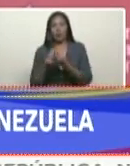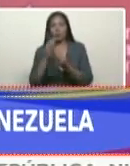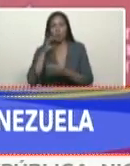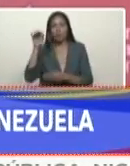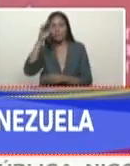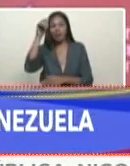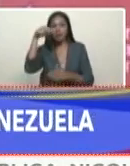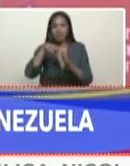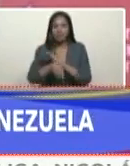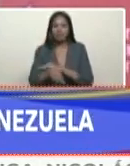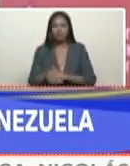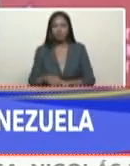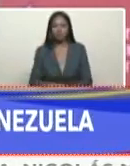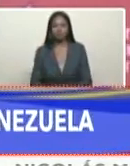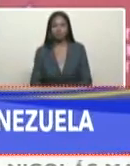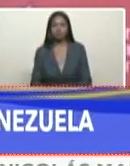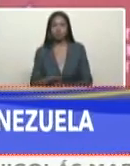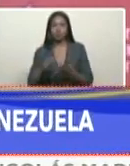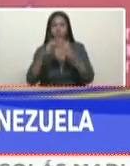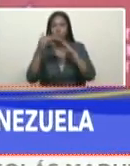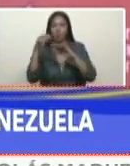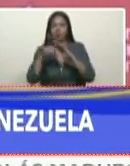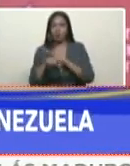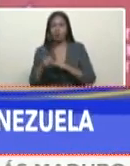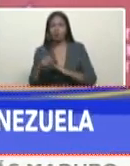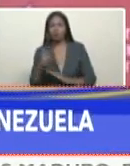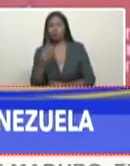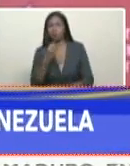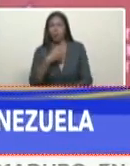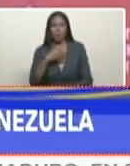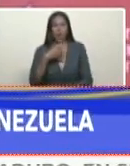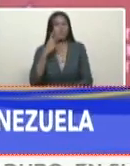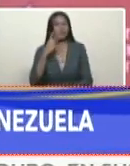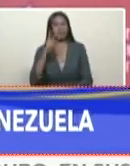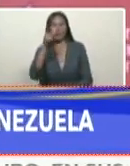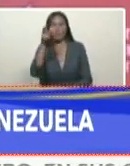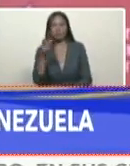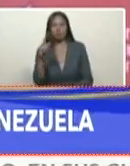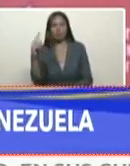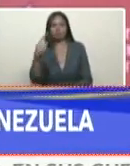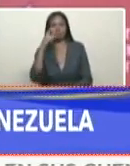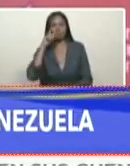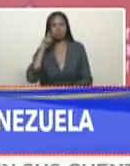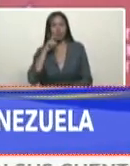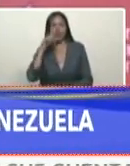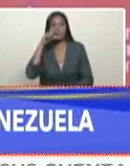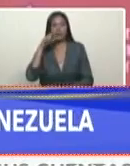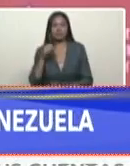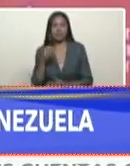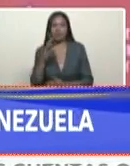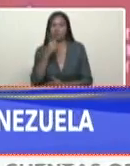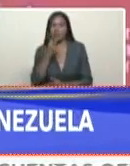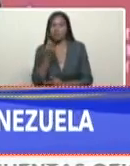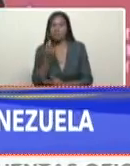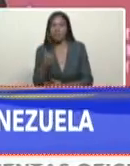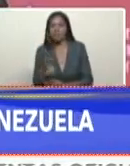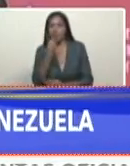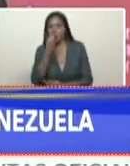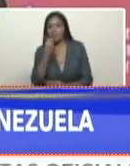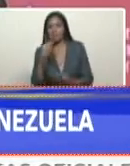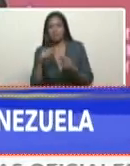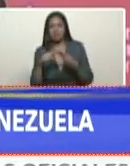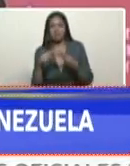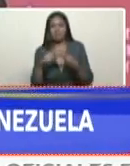Adentro. No puede haber una sola mujer embarazada que no tenga atención médica, su medicina, su alimento,